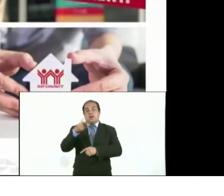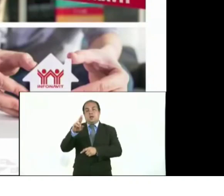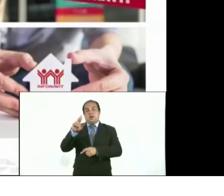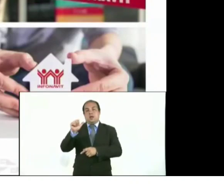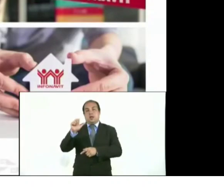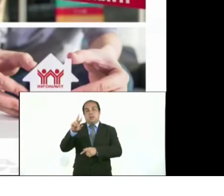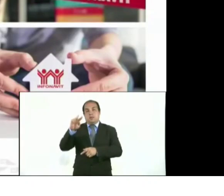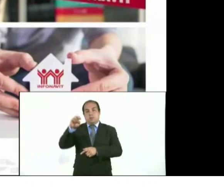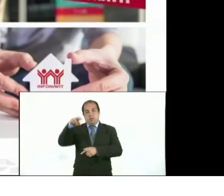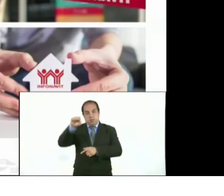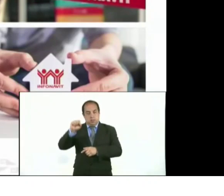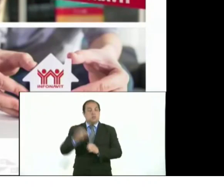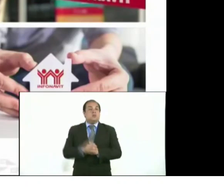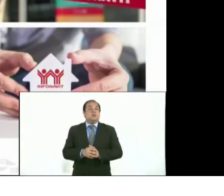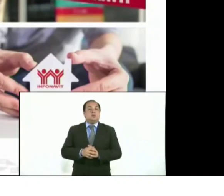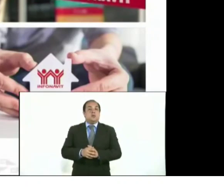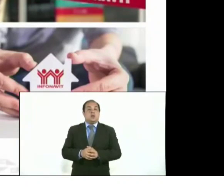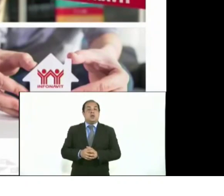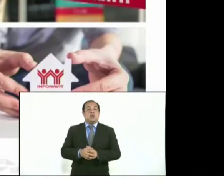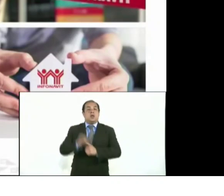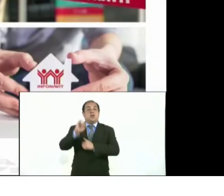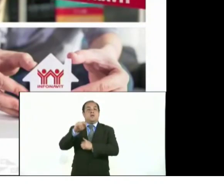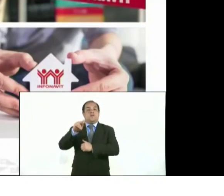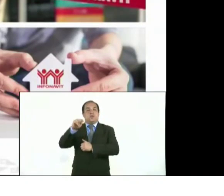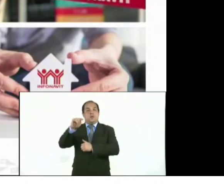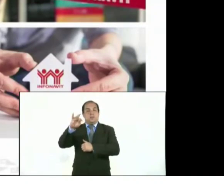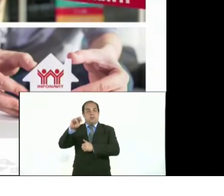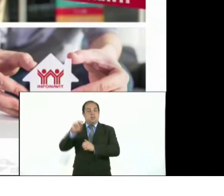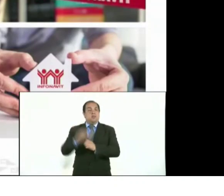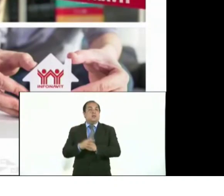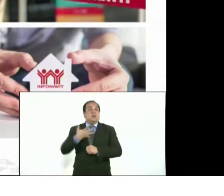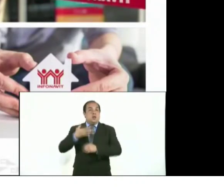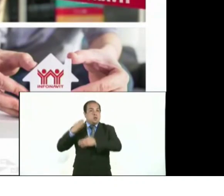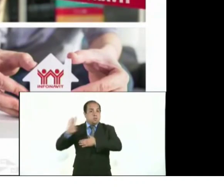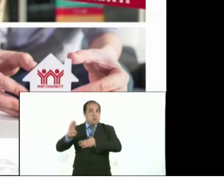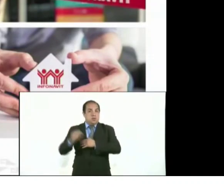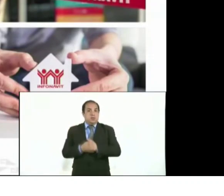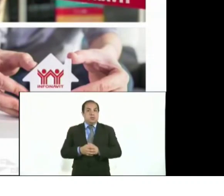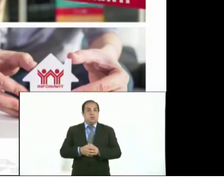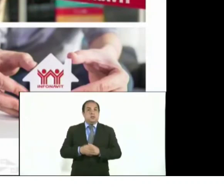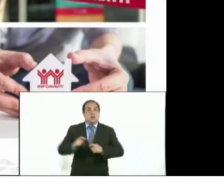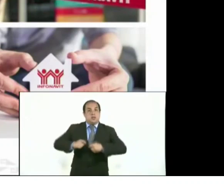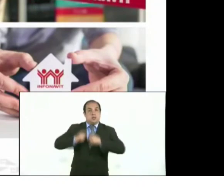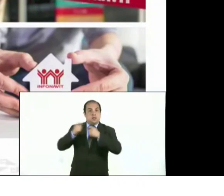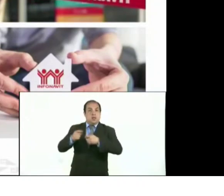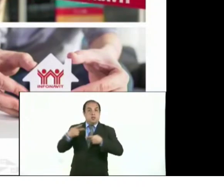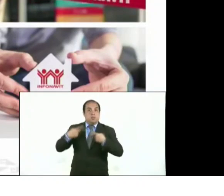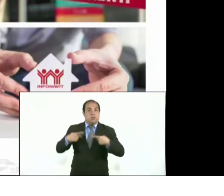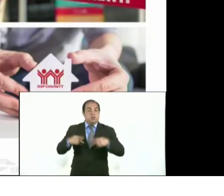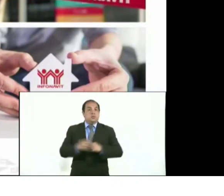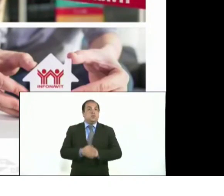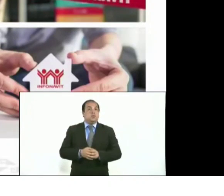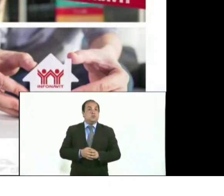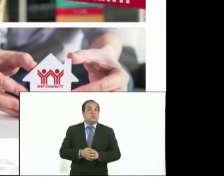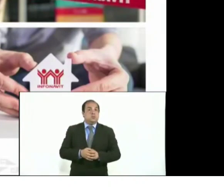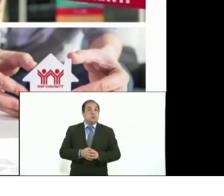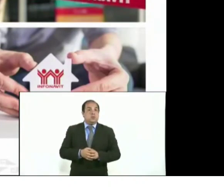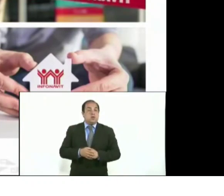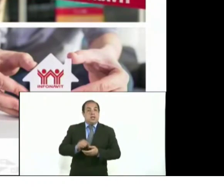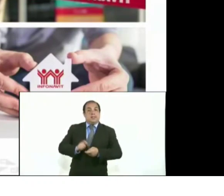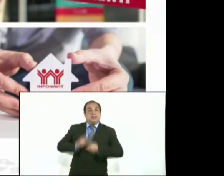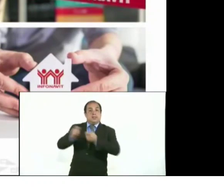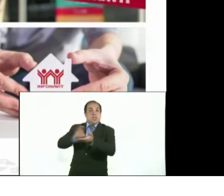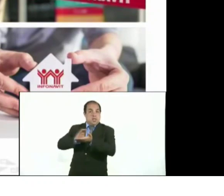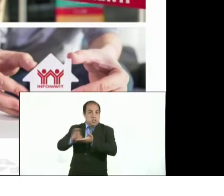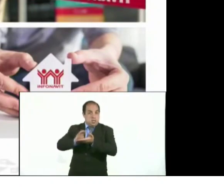su parte, el Infonavit tiene el compromiso de determinar ante sus acreditados la procedencia para el otorgamiento de los créditos en